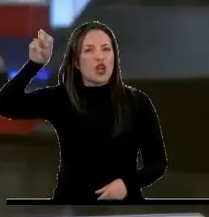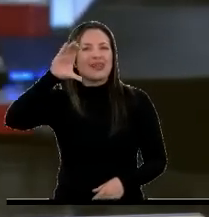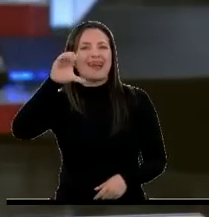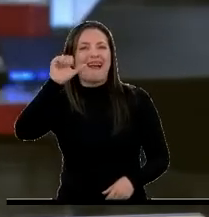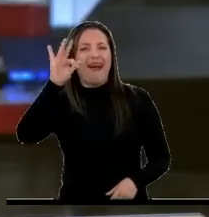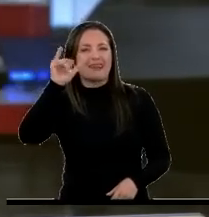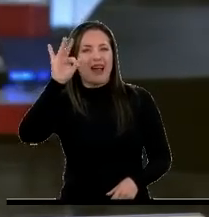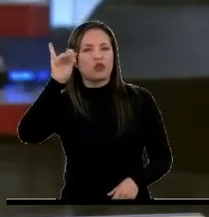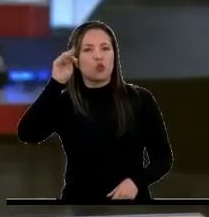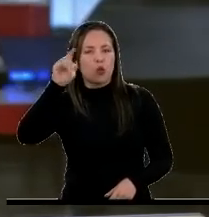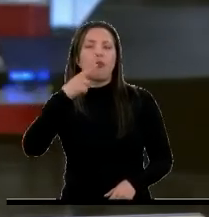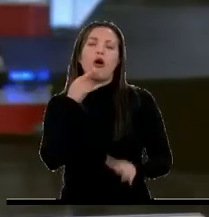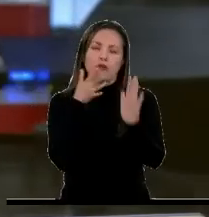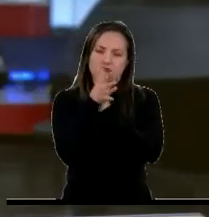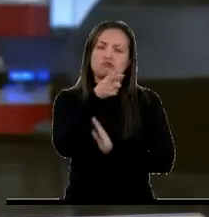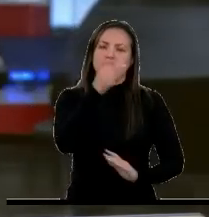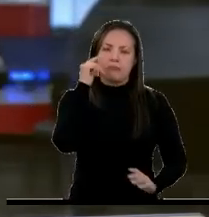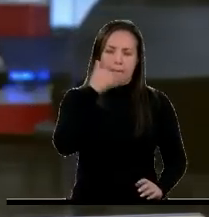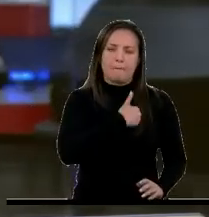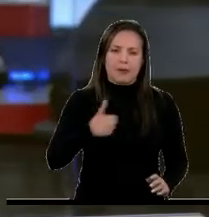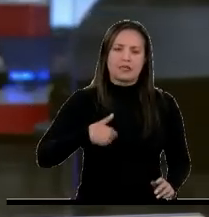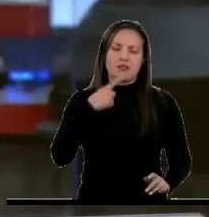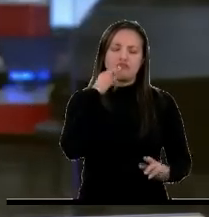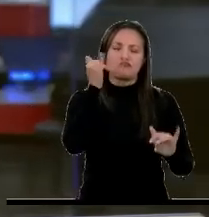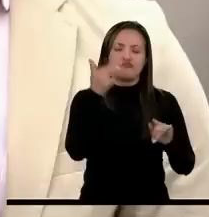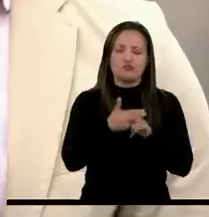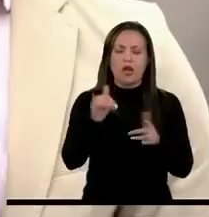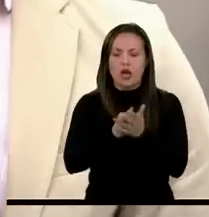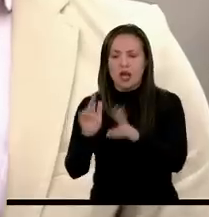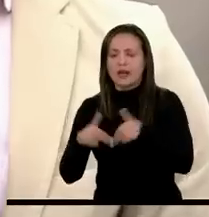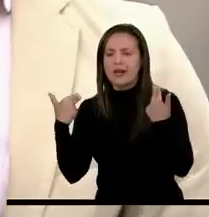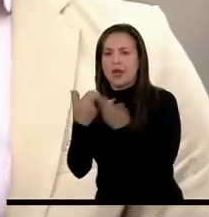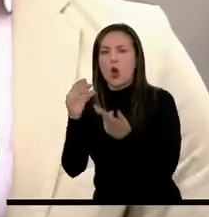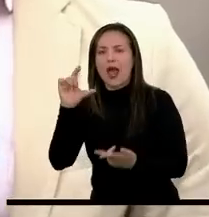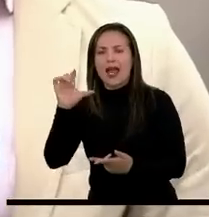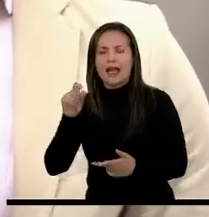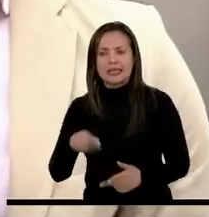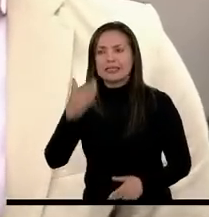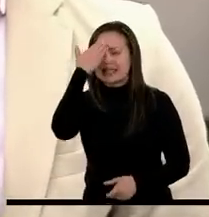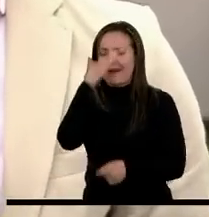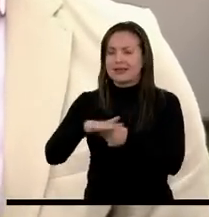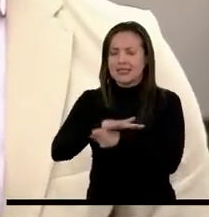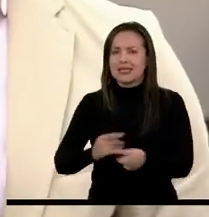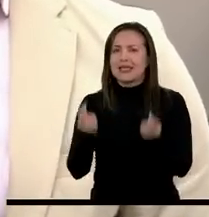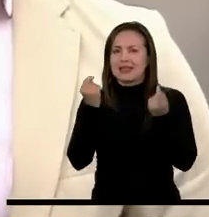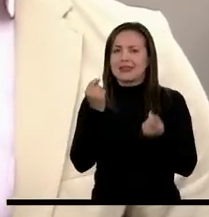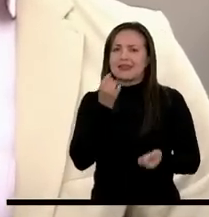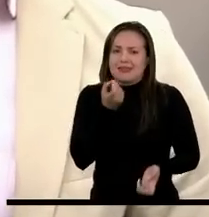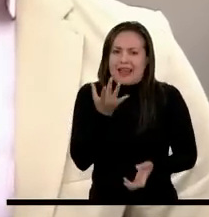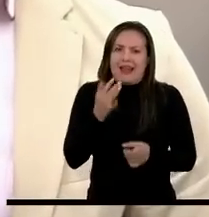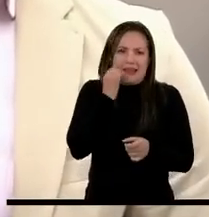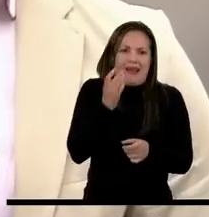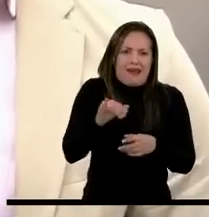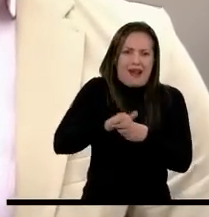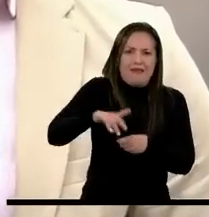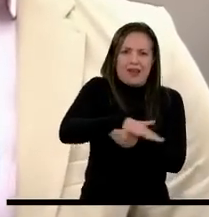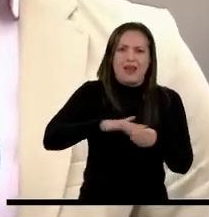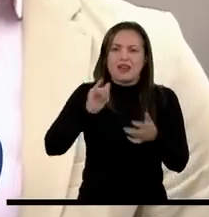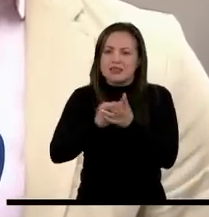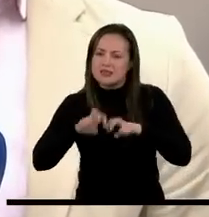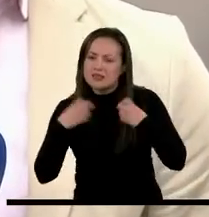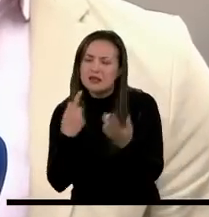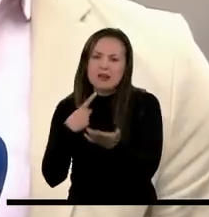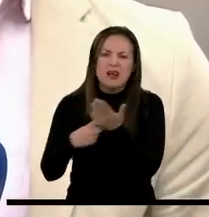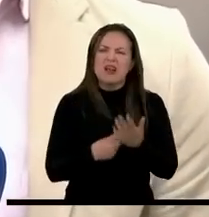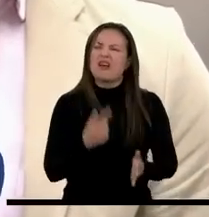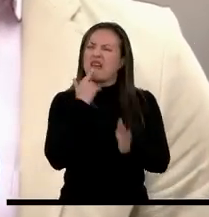de negociar con esa guerrilla, quienes reconocieron que hay una crisis en la mesa de diálogo. David Quintero, ¿qué otras conclusiones salieron de esa reunión y